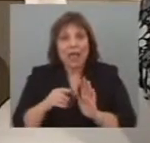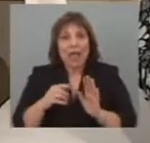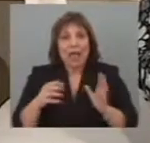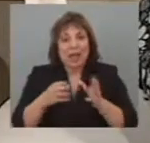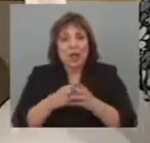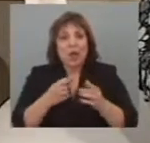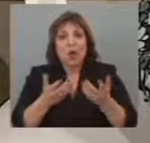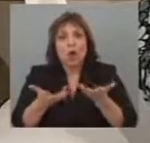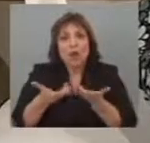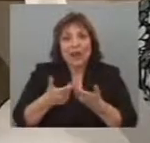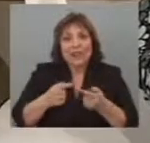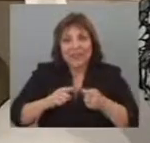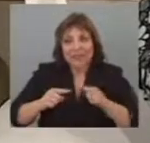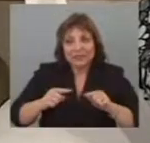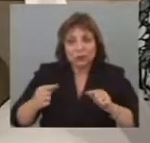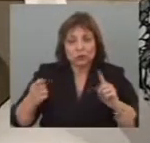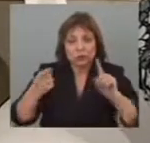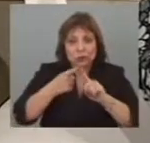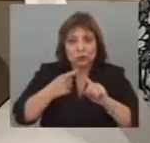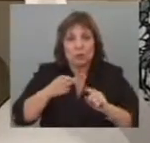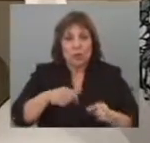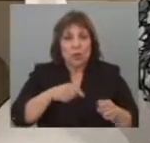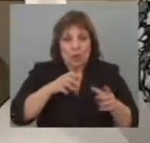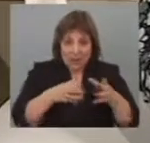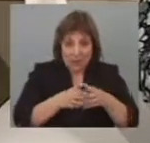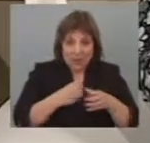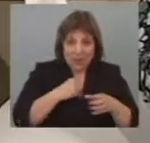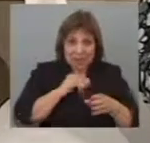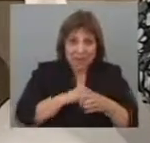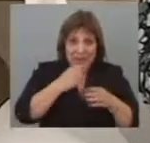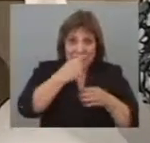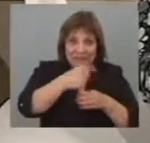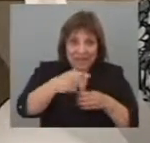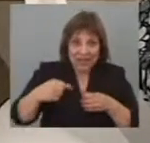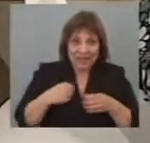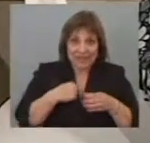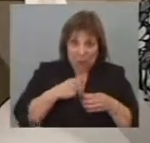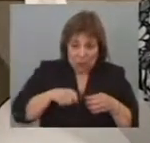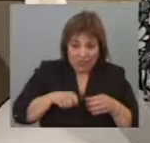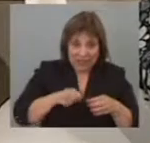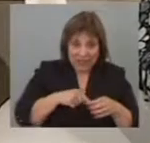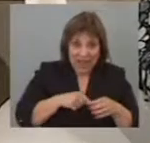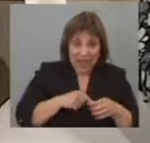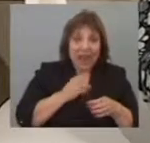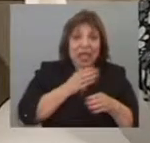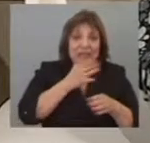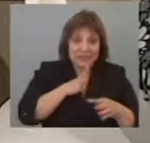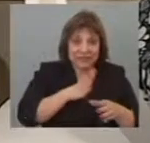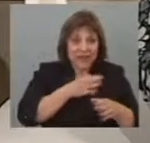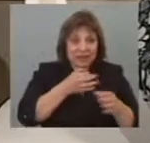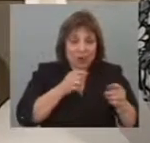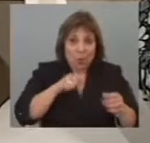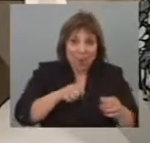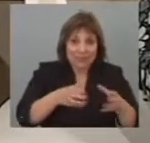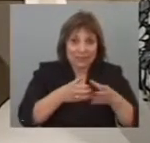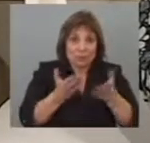que coordina los diferentes integrantes del Poder Judicial que participan en los diferentes espacios de género y que participa uno de los jueces